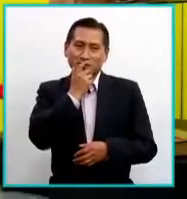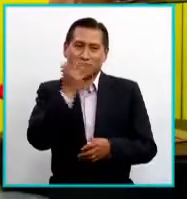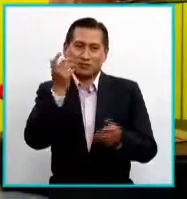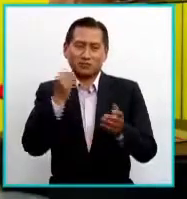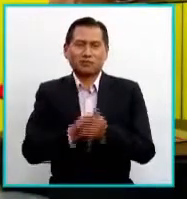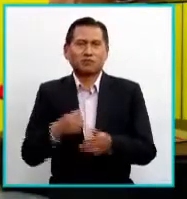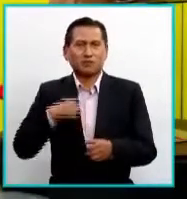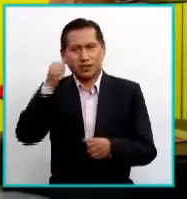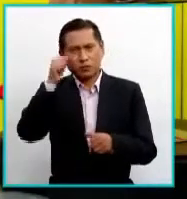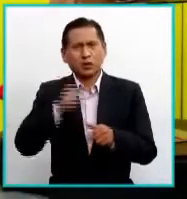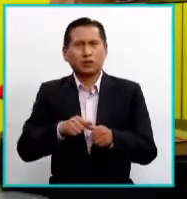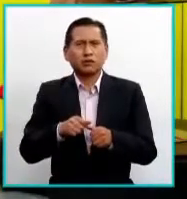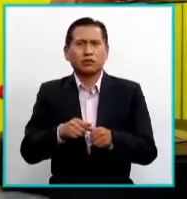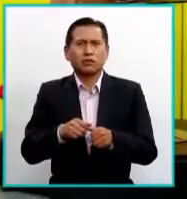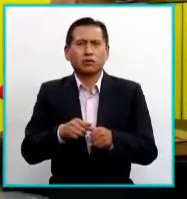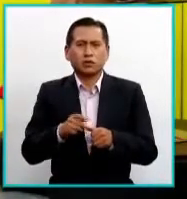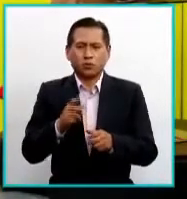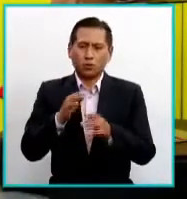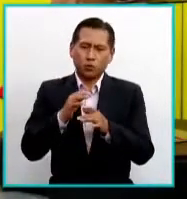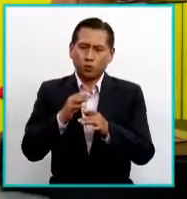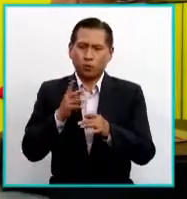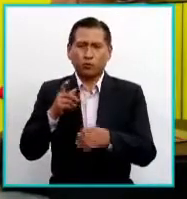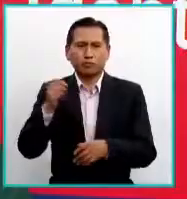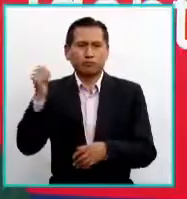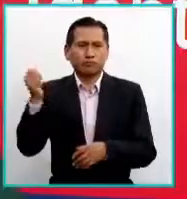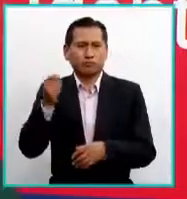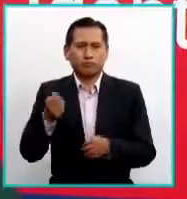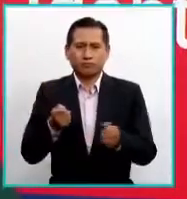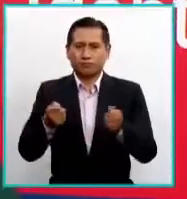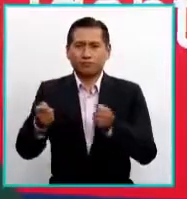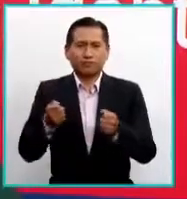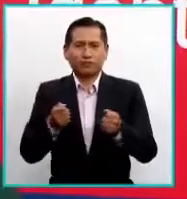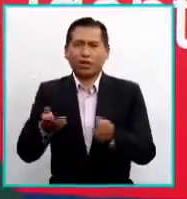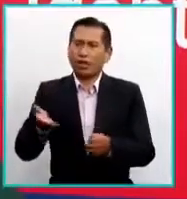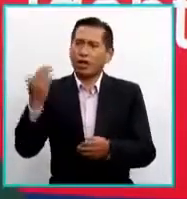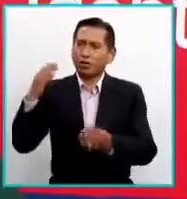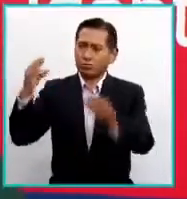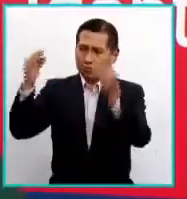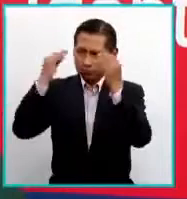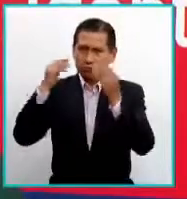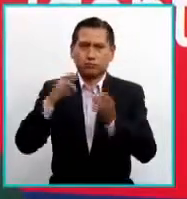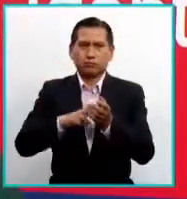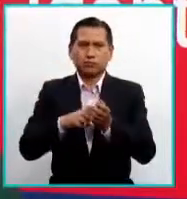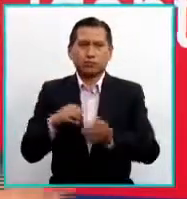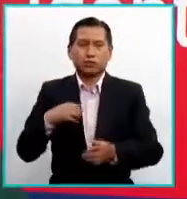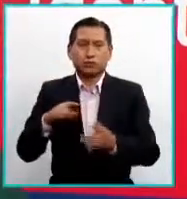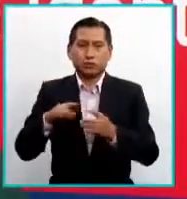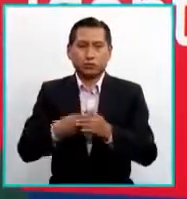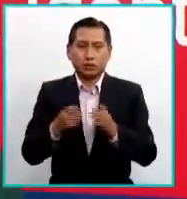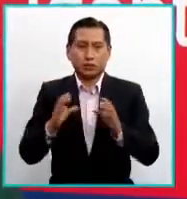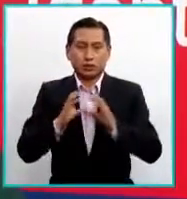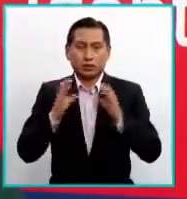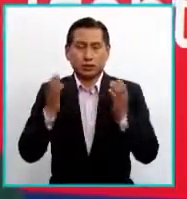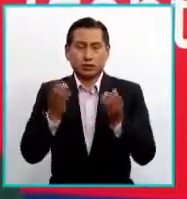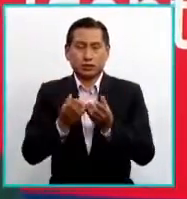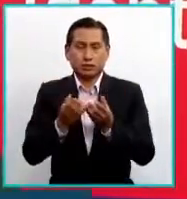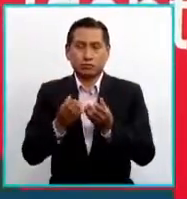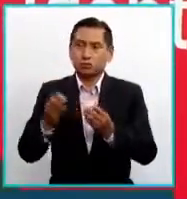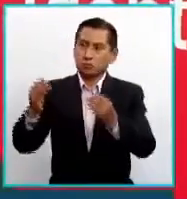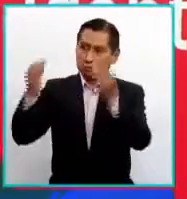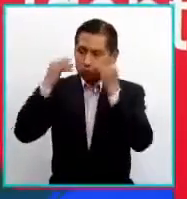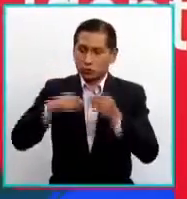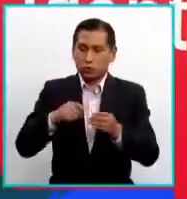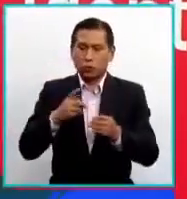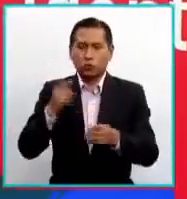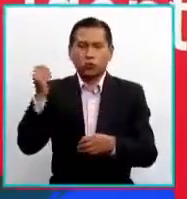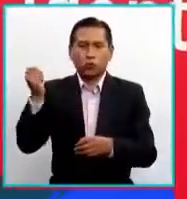me acuerdo de un huayno que me lo enseñaron en realidad, digamos, ¿no? Porque empecé clases y ahí fue que me enseñaron un